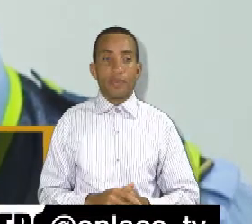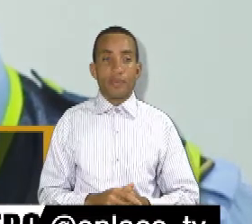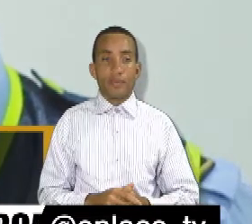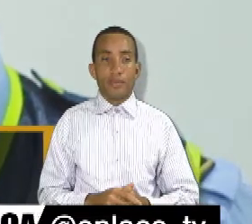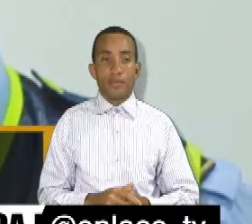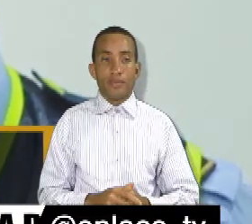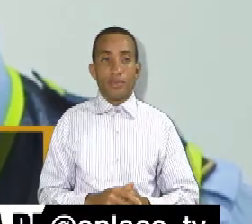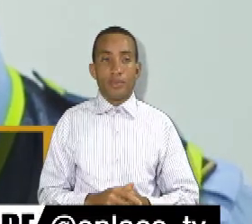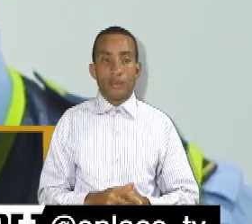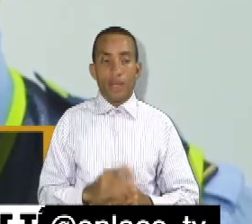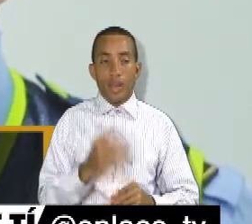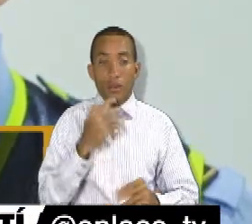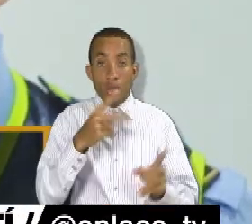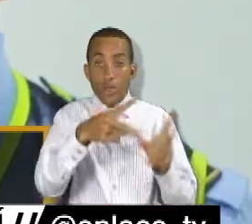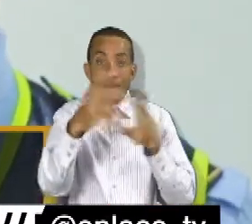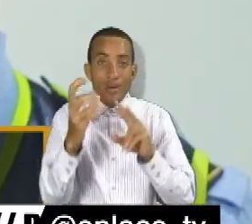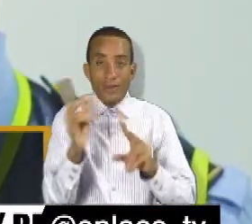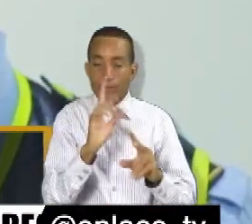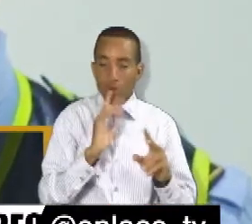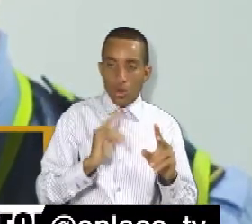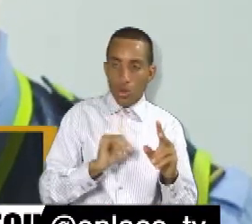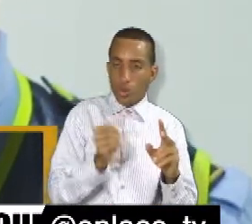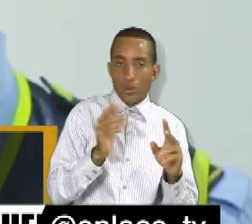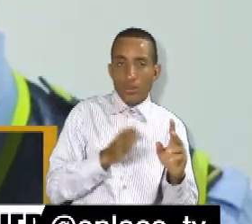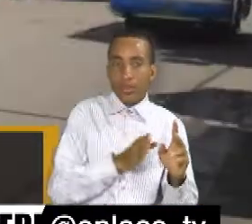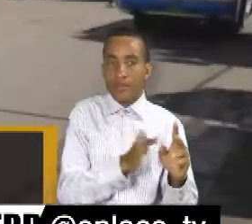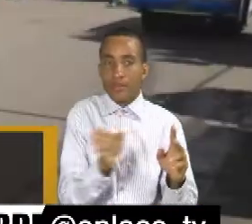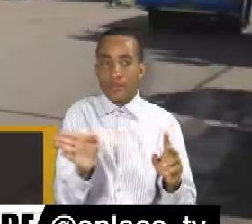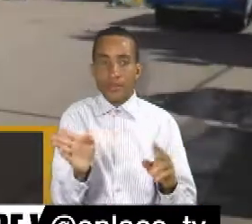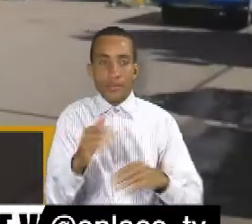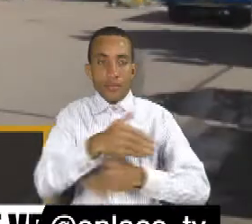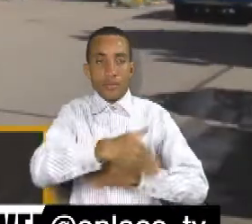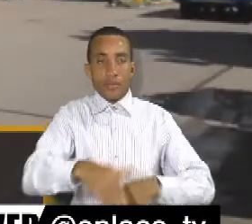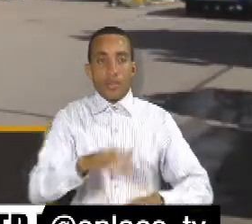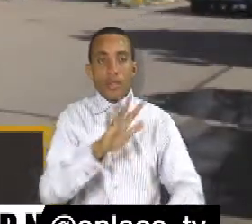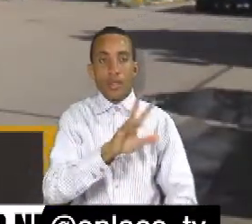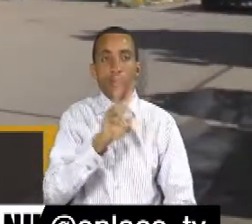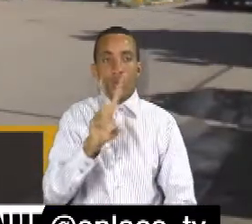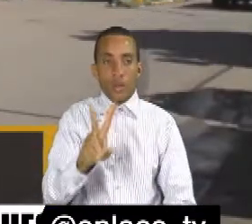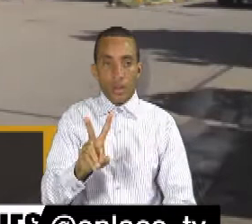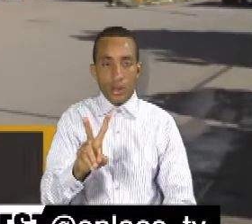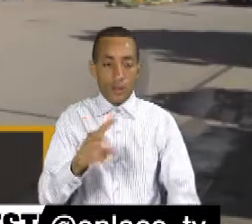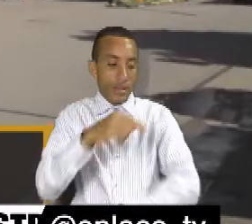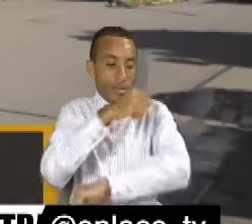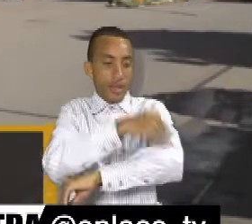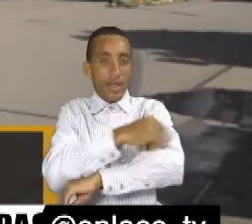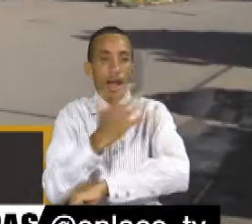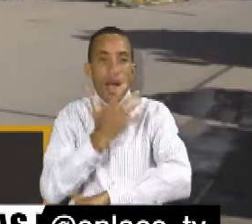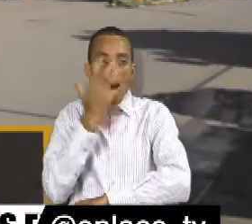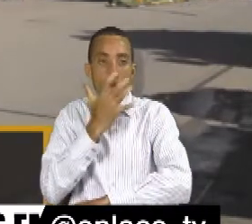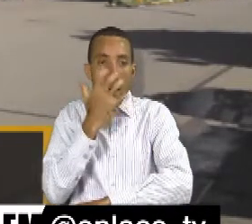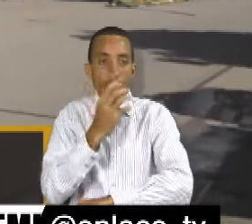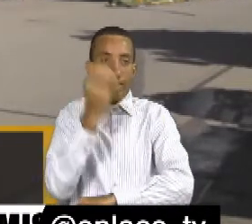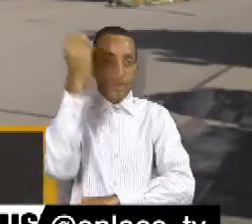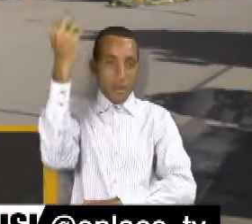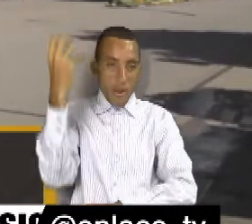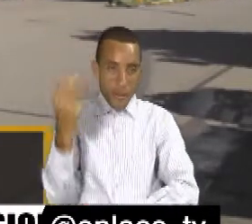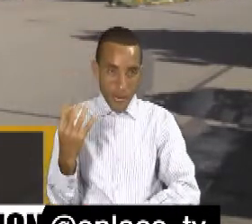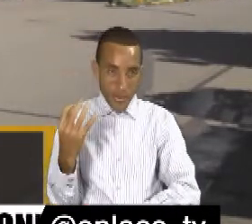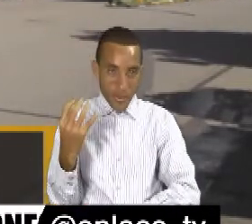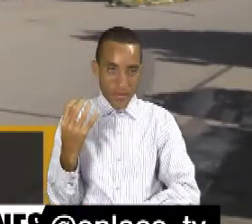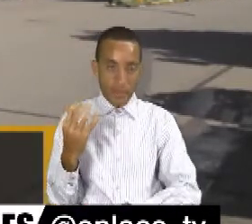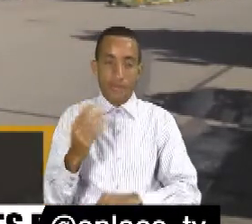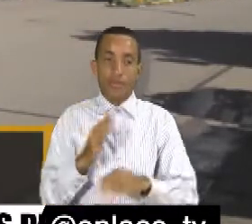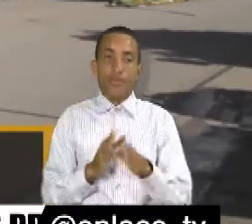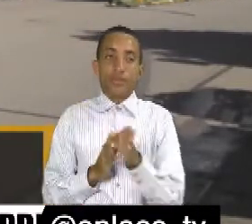se va para este sector es llegar a la calle 52, al sitio conocido como la esquina caliente, en el cruce semaforizado.